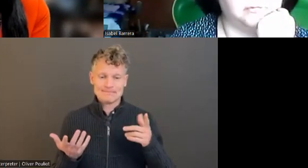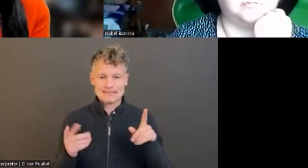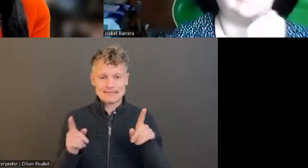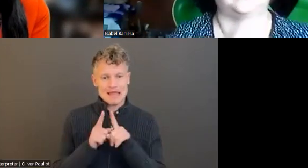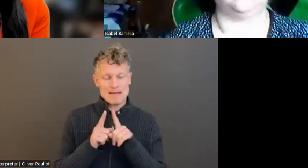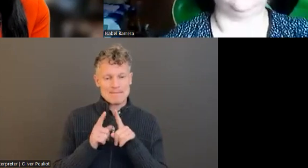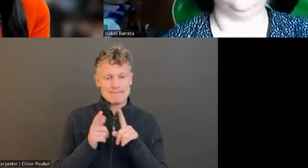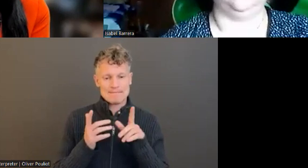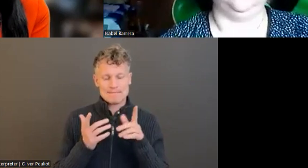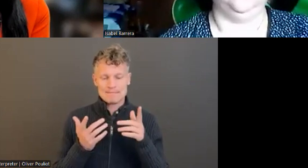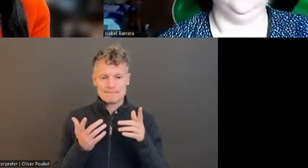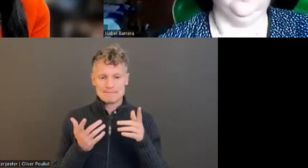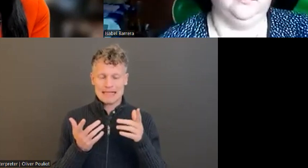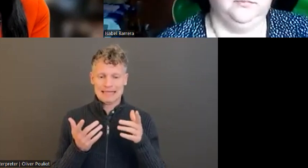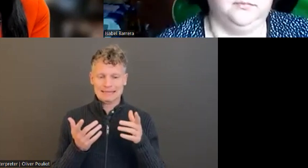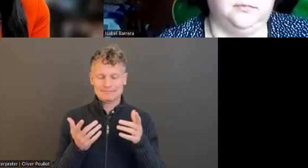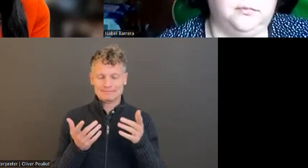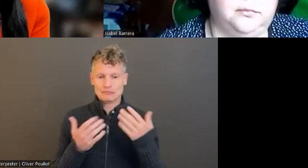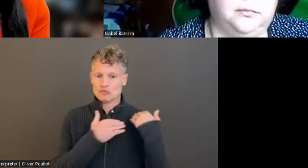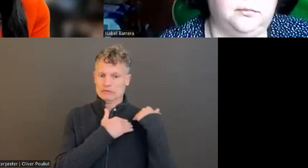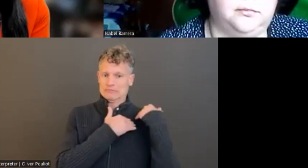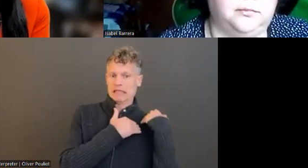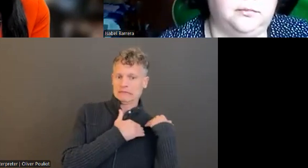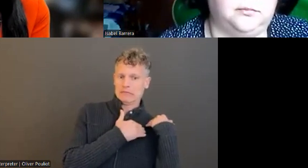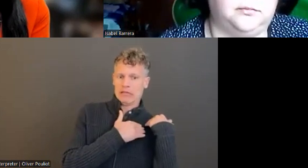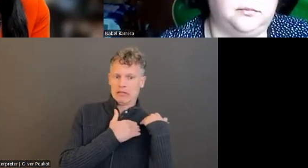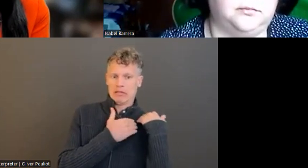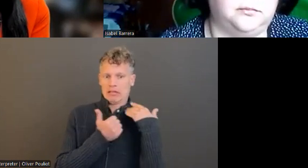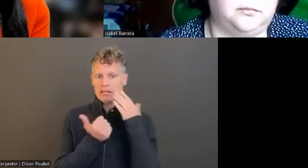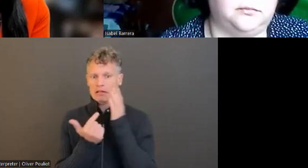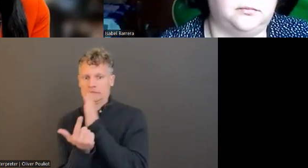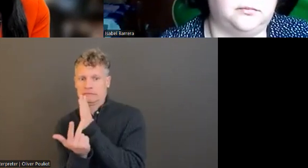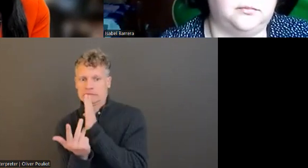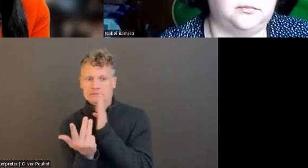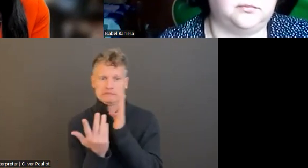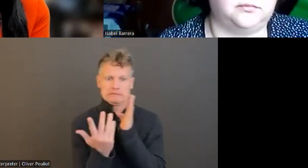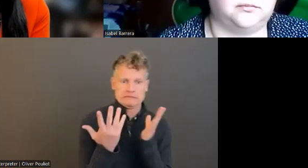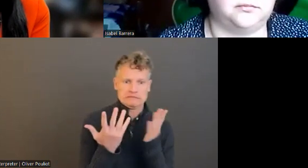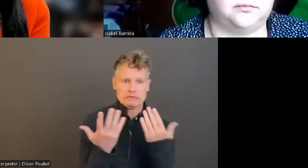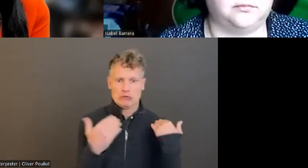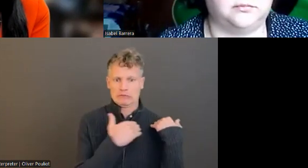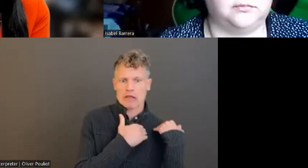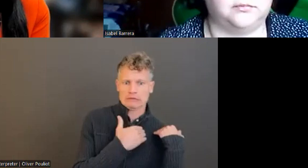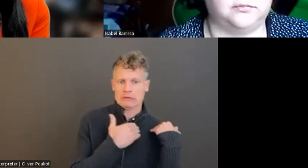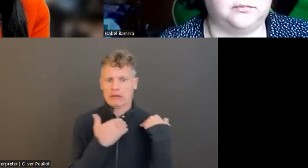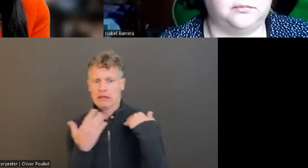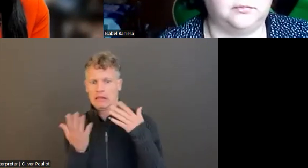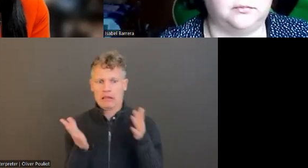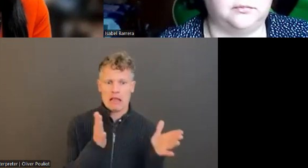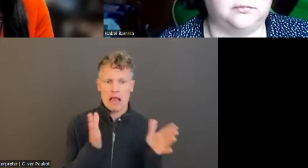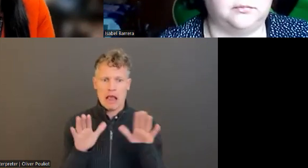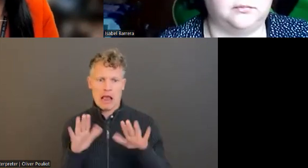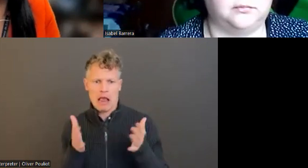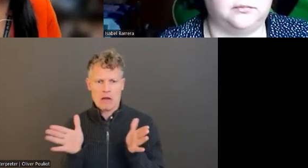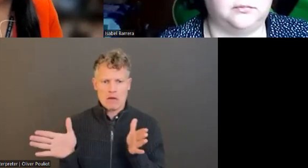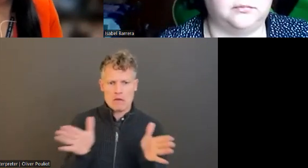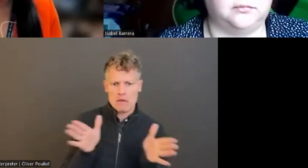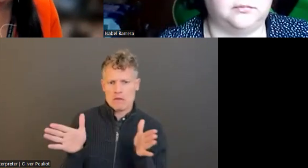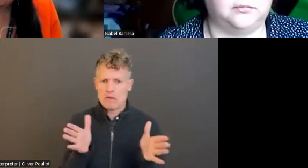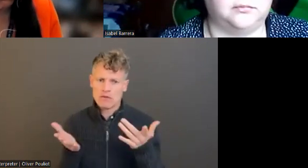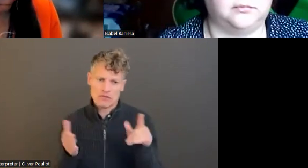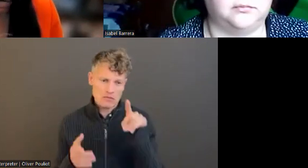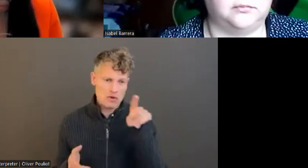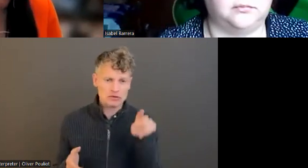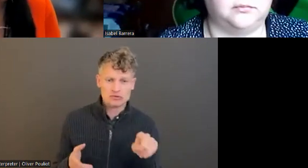sectores. En este ejercicio que estamos haciendo con los varios países para poner juntas sus hojas de ruta, planes o